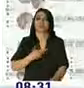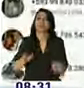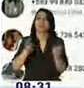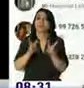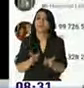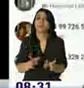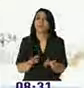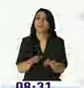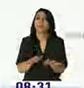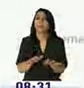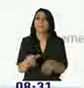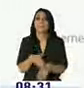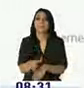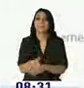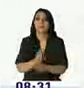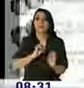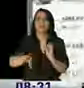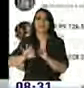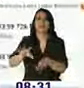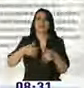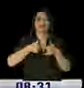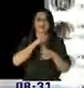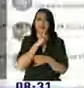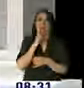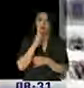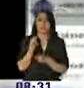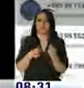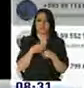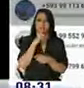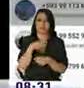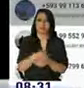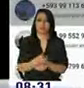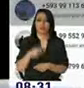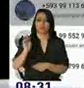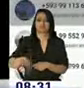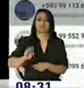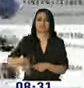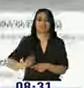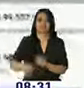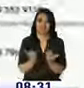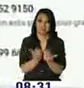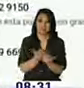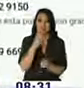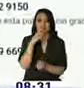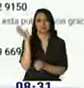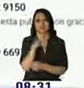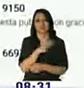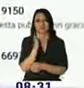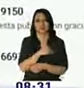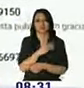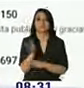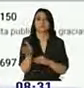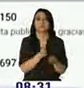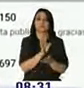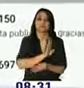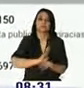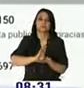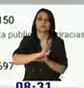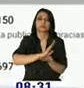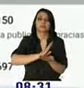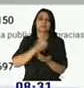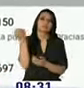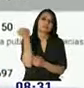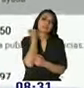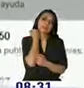las pescaderías y botan eso, increíble. Pero increíble, autoridades. Acá, por favor, Barrios Altos del Camal